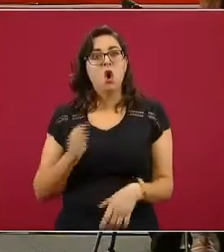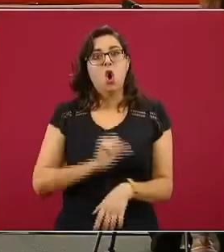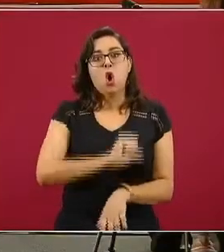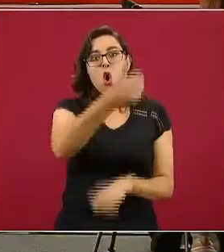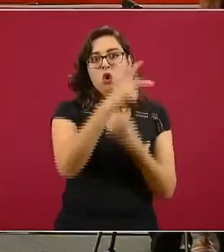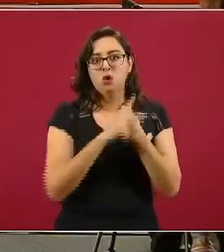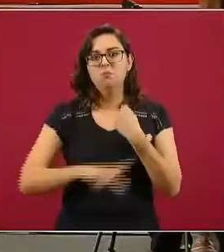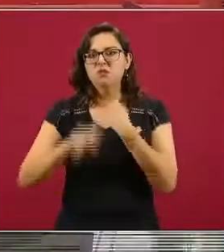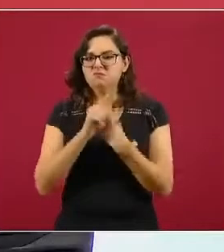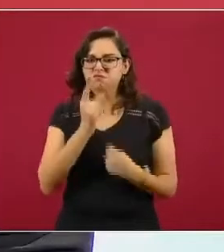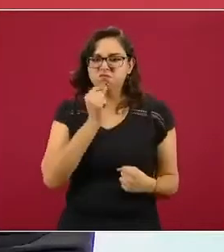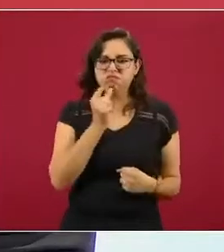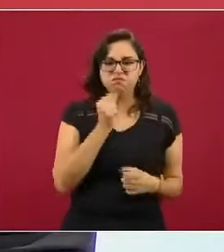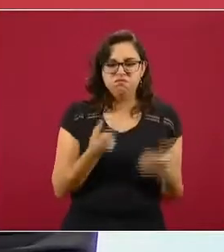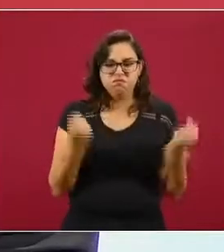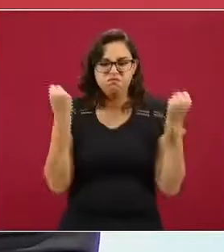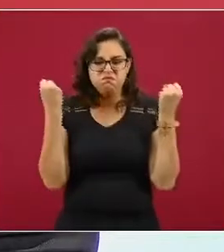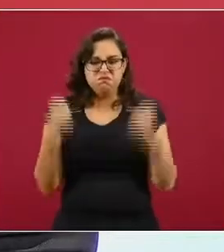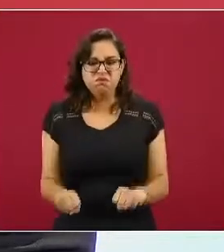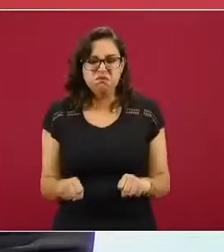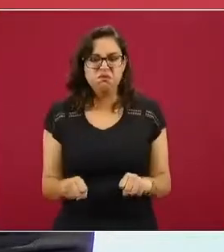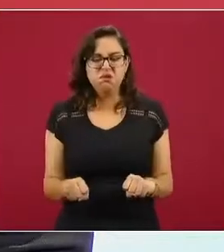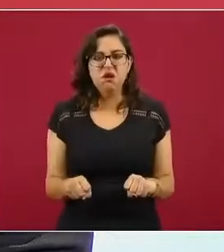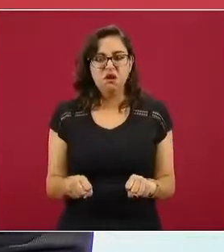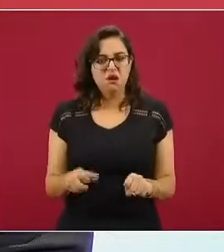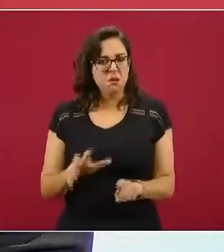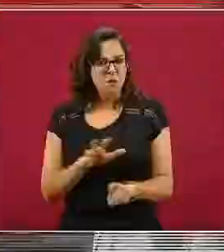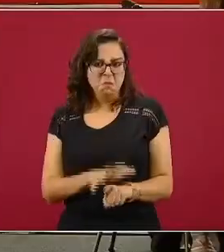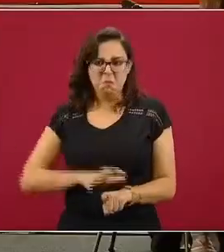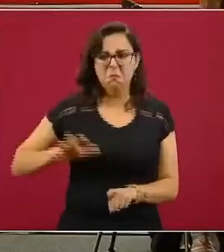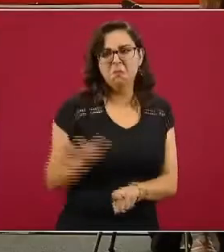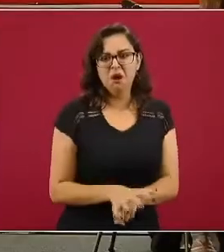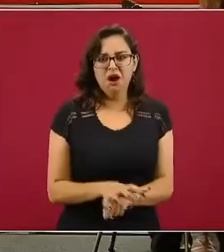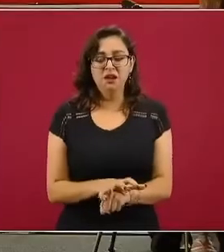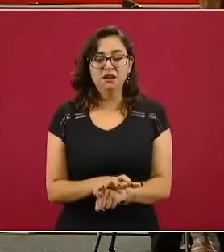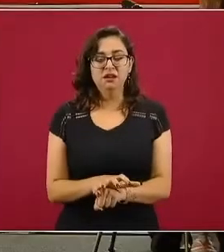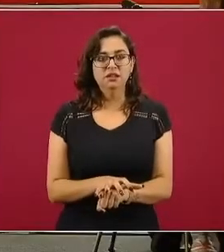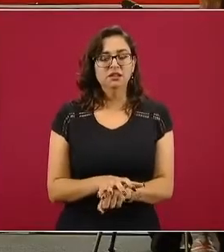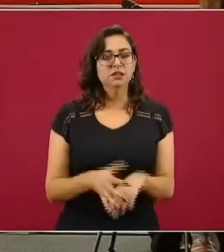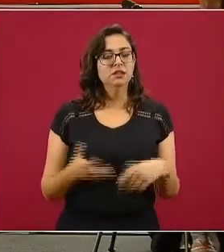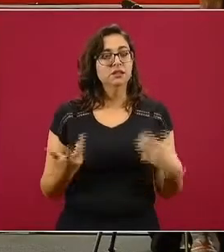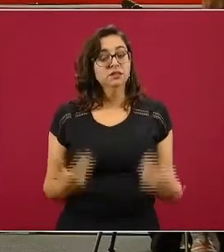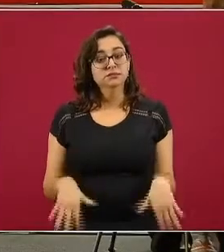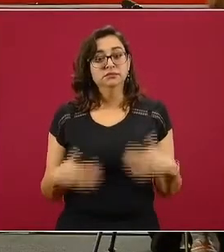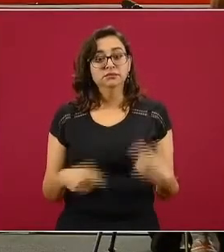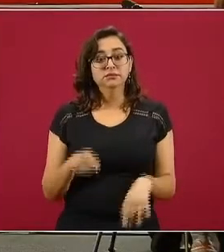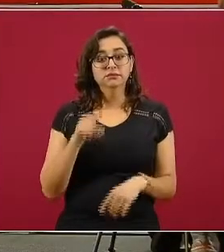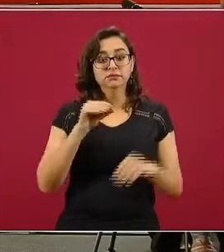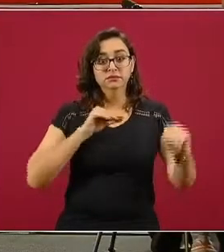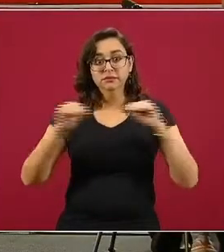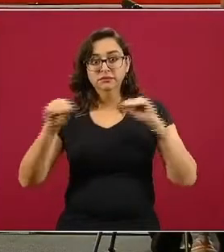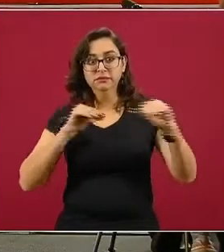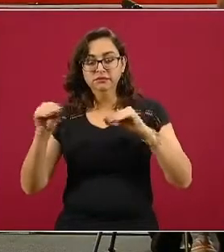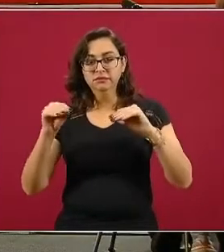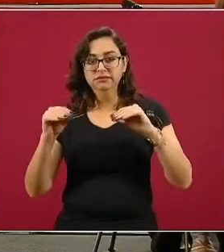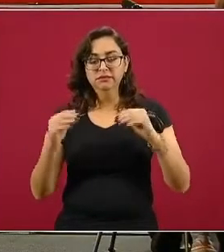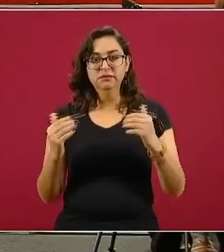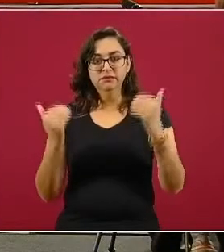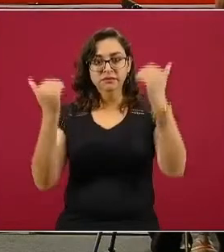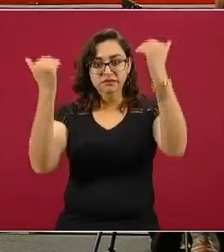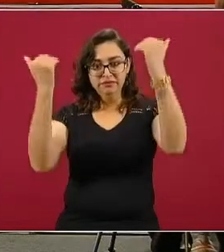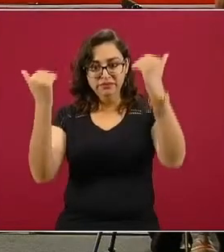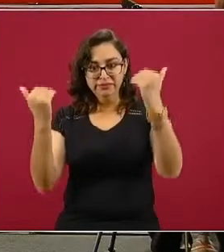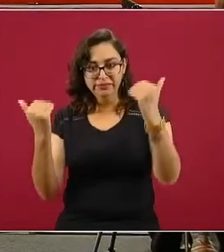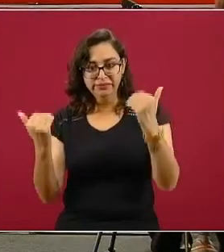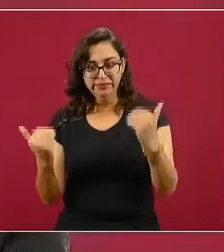acciones coercitivas, en algunos casos con el uso de la fuerza pública, en México alcanzamos niveles iguales o